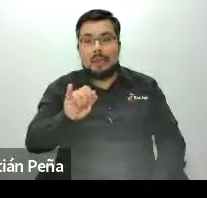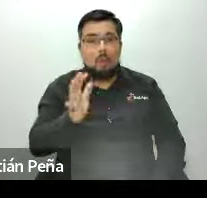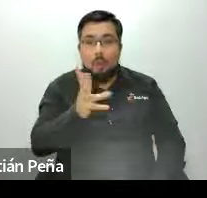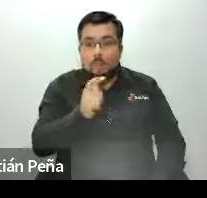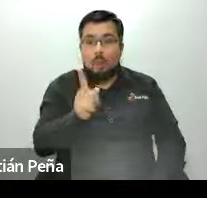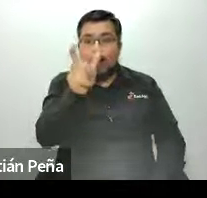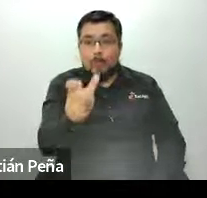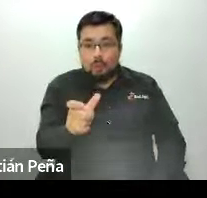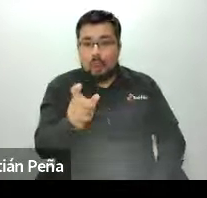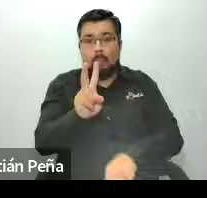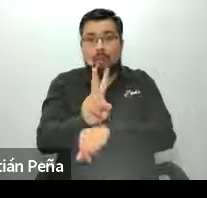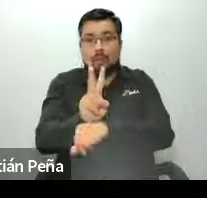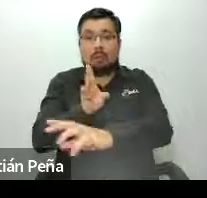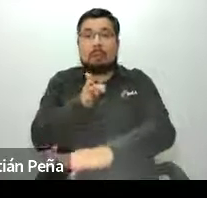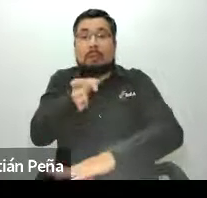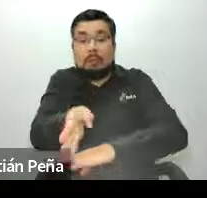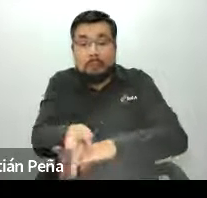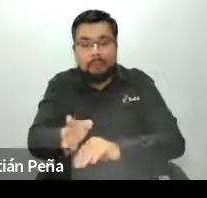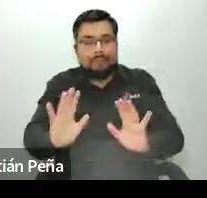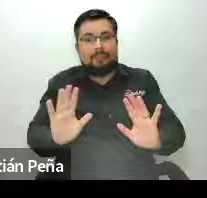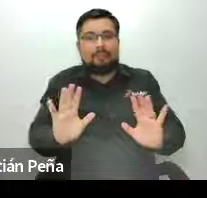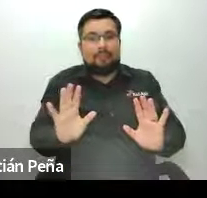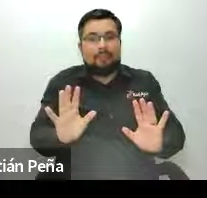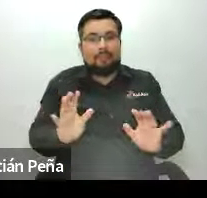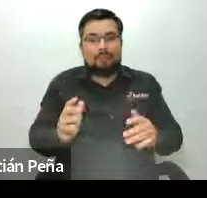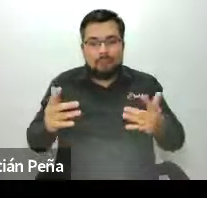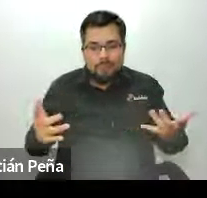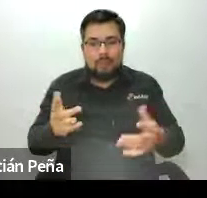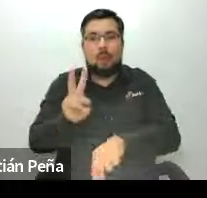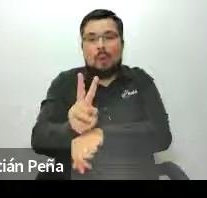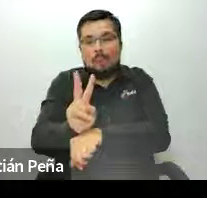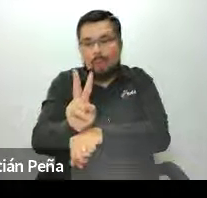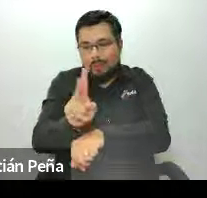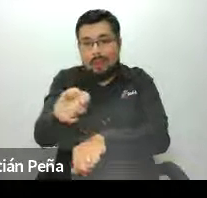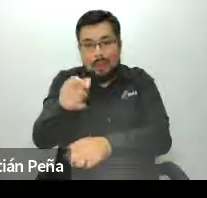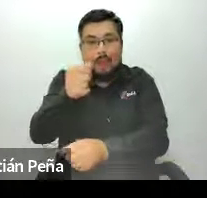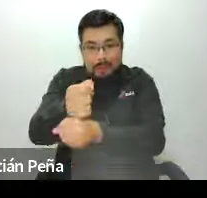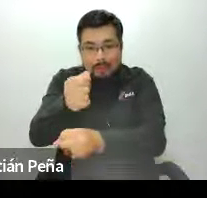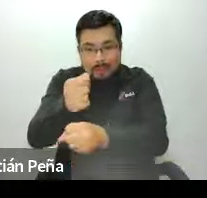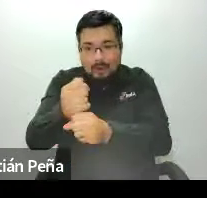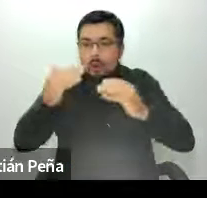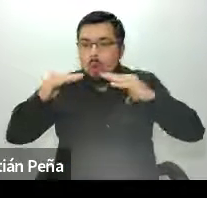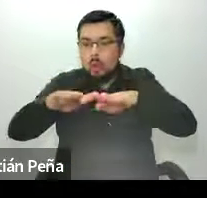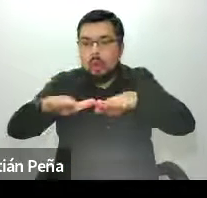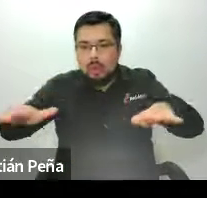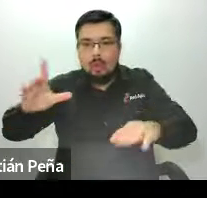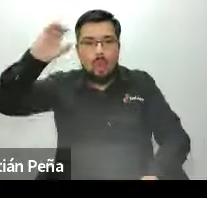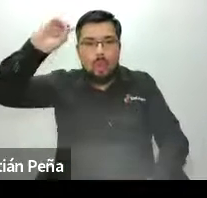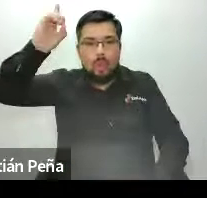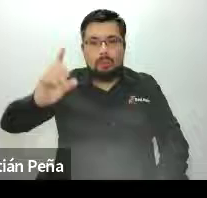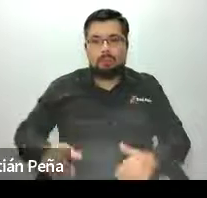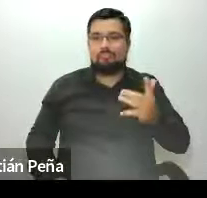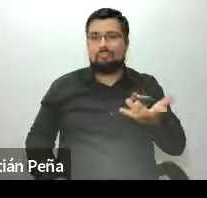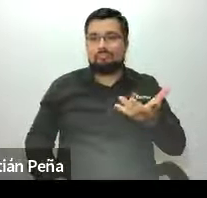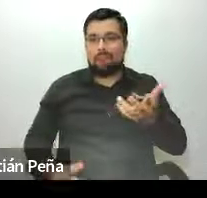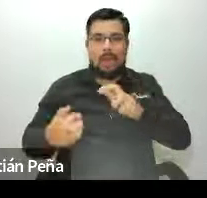era profesora que trabajaba con niños con discapacidad, o sea, la discusión que se daba con los disciplinares fue